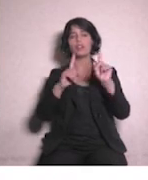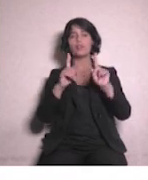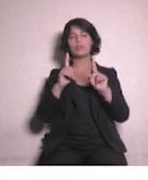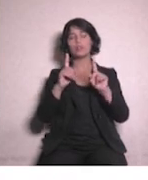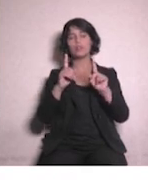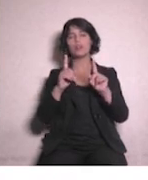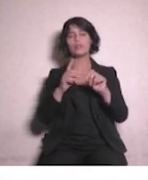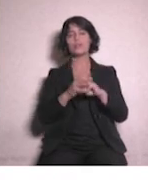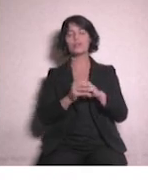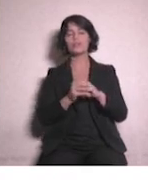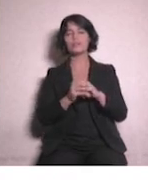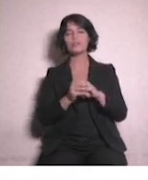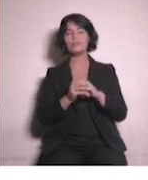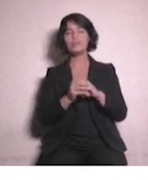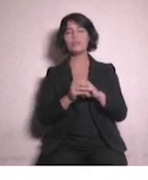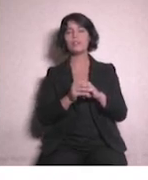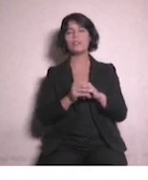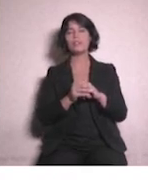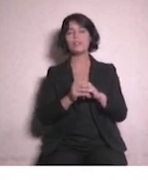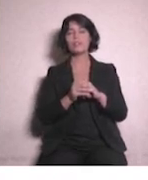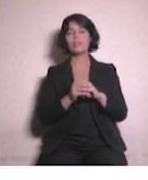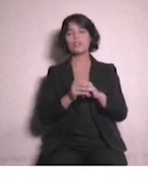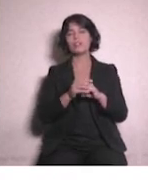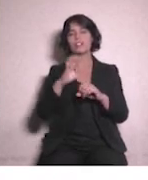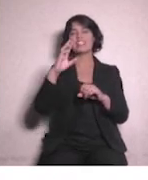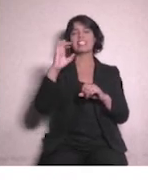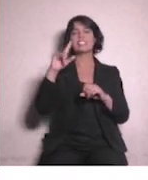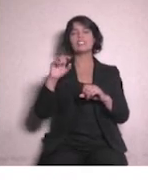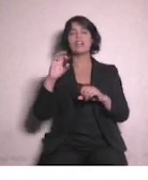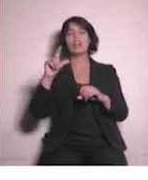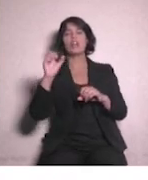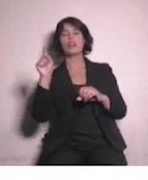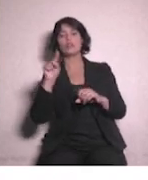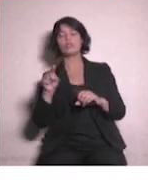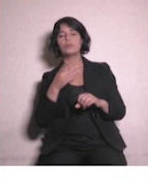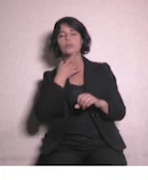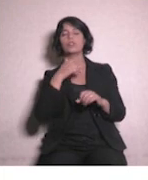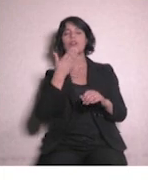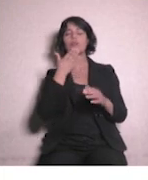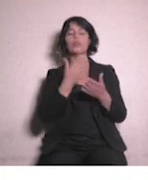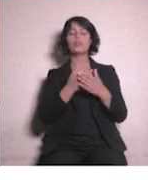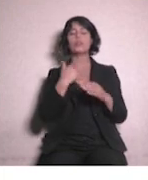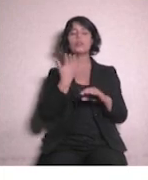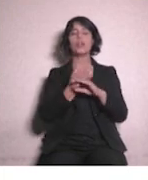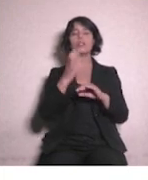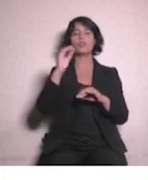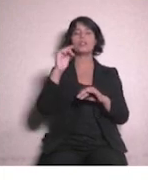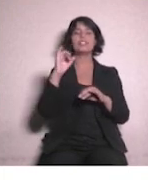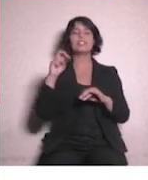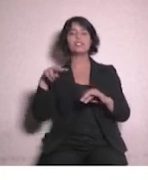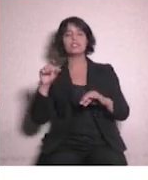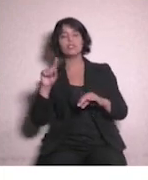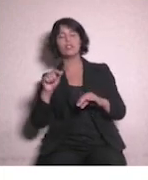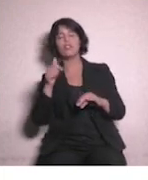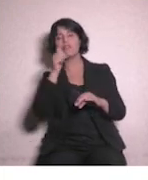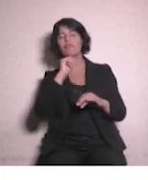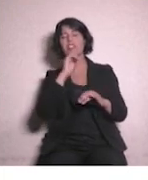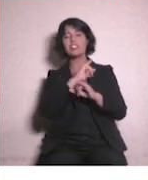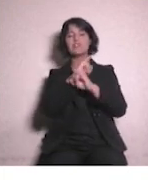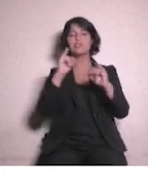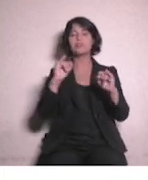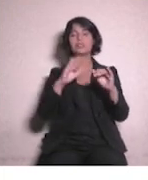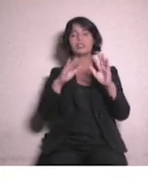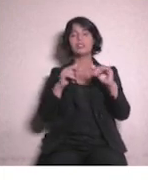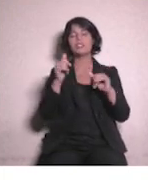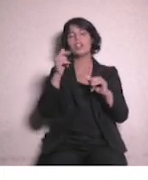rezagos, porque cuando vienen las cotizaciones no viene toda la información, falta alguna línea, hay un